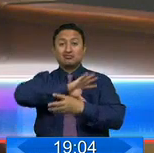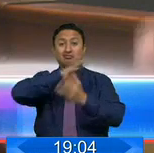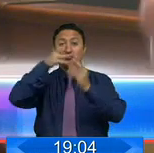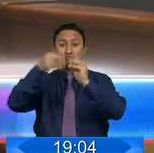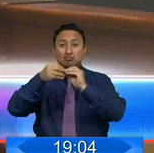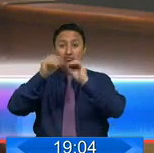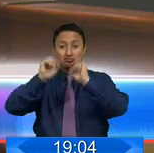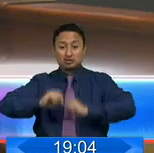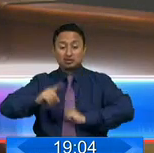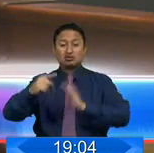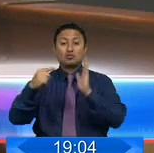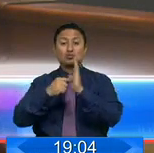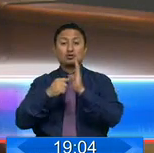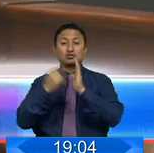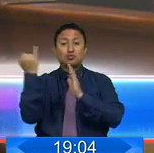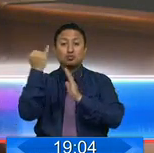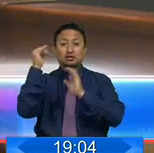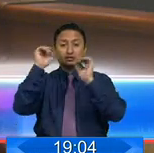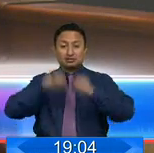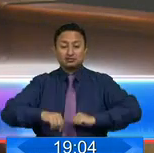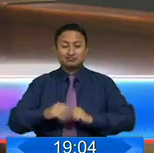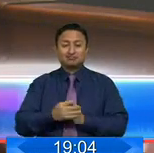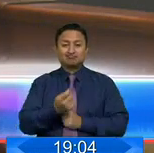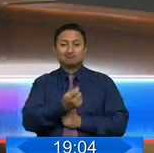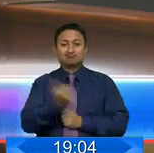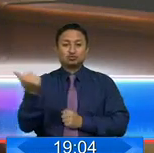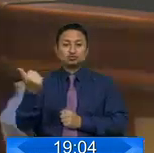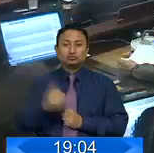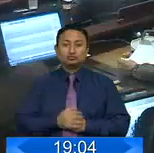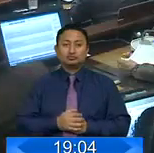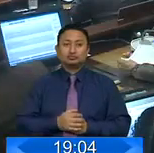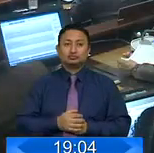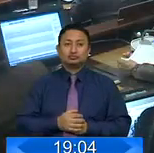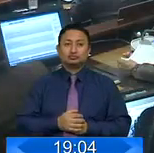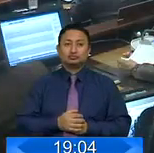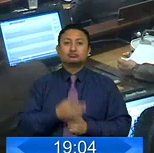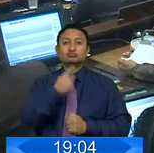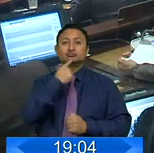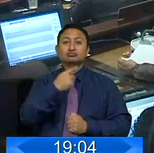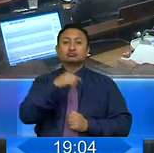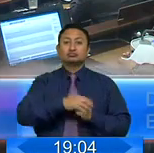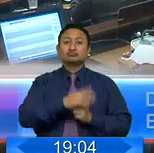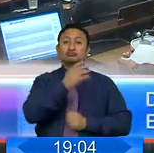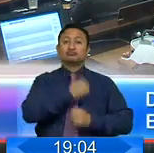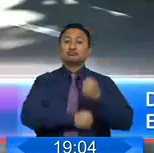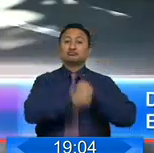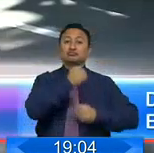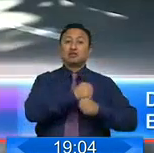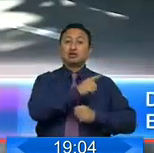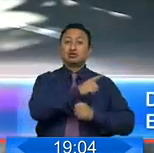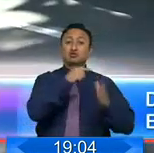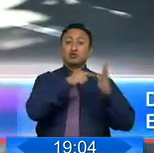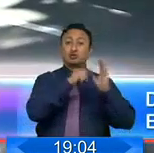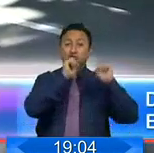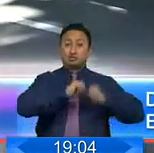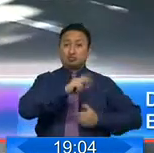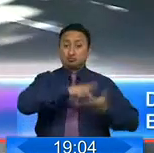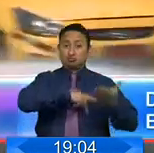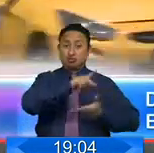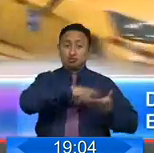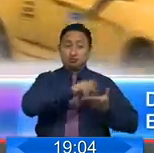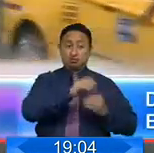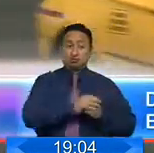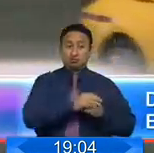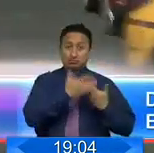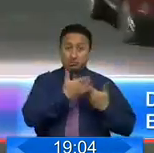impuesto verde sea historia en el Ecuador. Afirmaban que durante los años que se ha aplicado este impuesto no se ha logrado